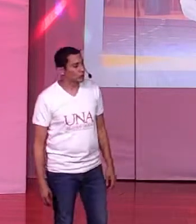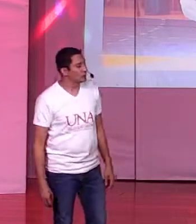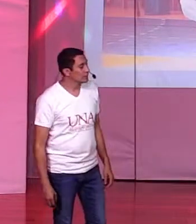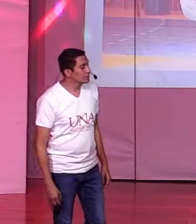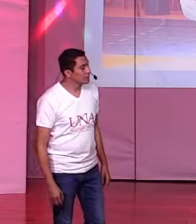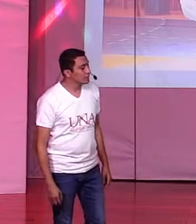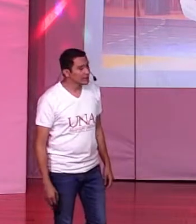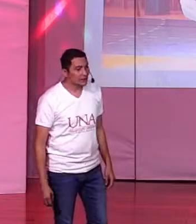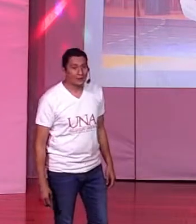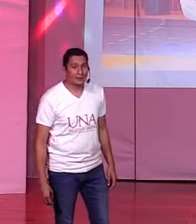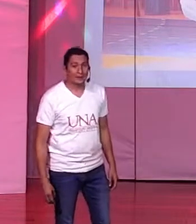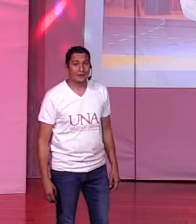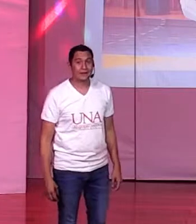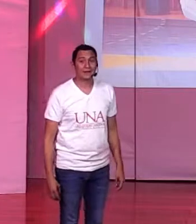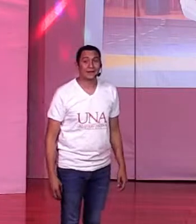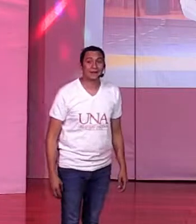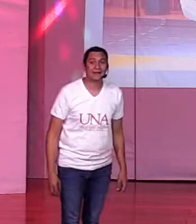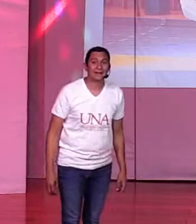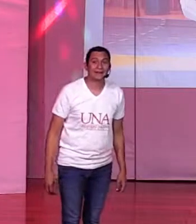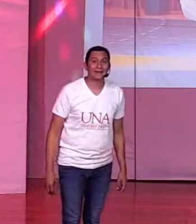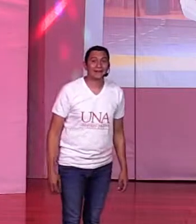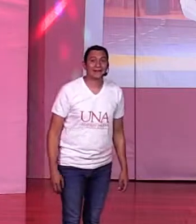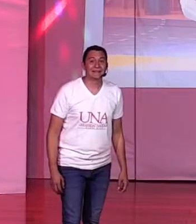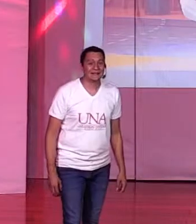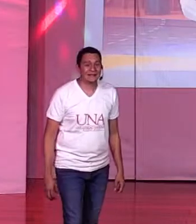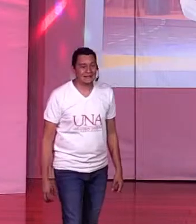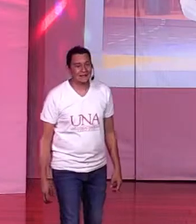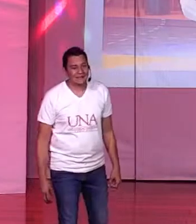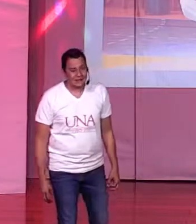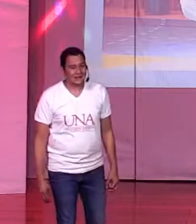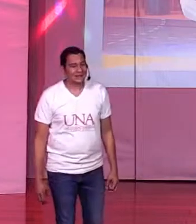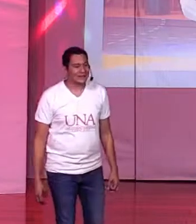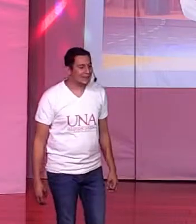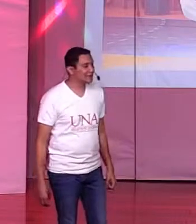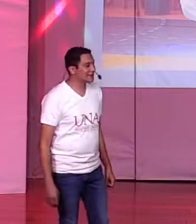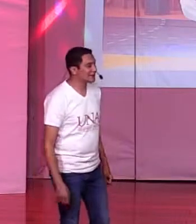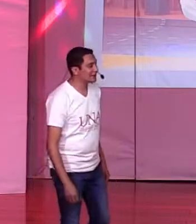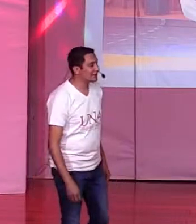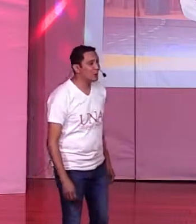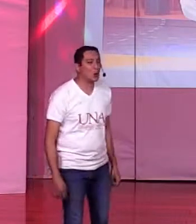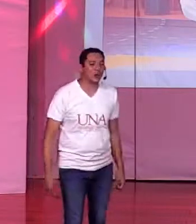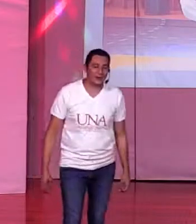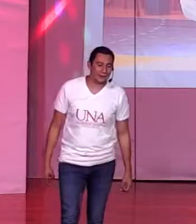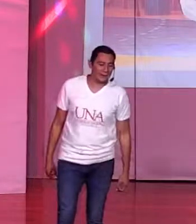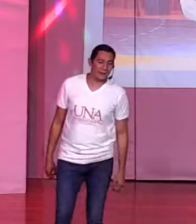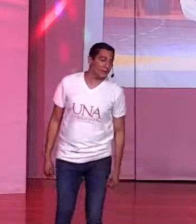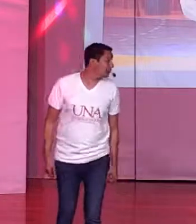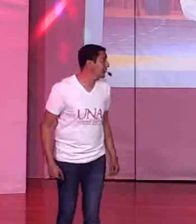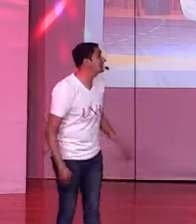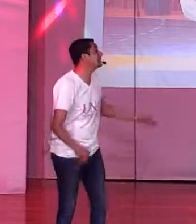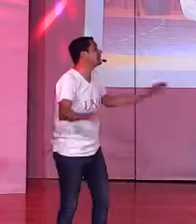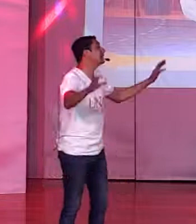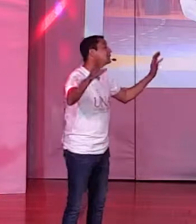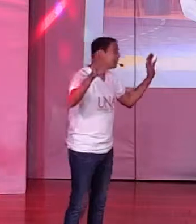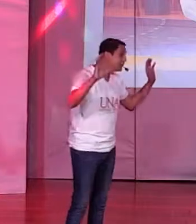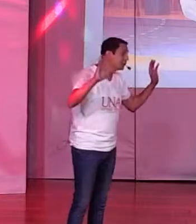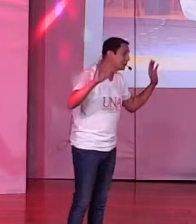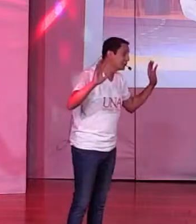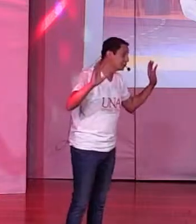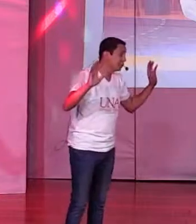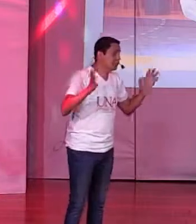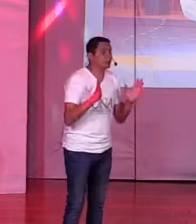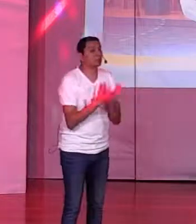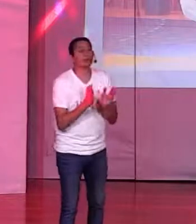4. Carlos dijo 15 y después dijo 10. Sí, 10. Okay, ok, ok, ok. Bueno, ahí dijeron